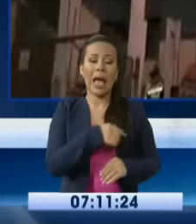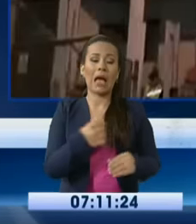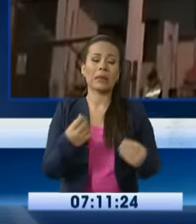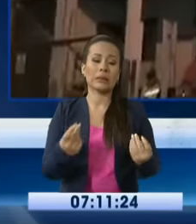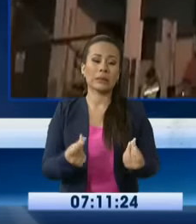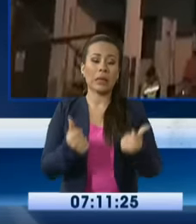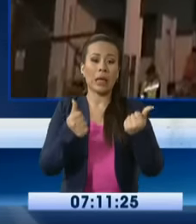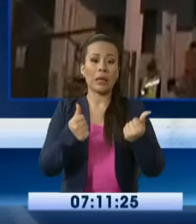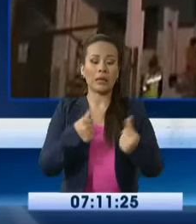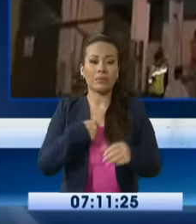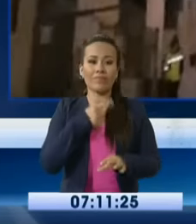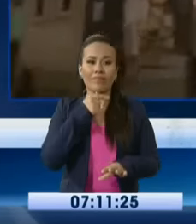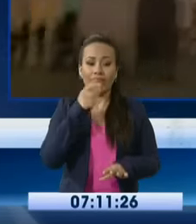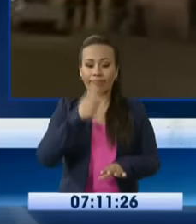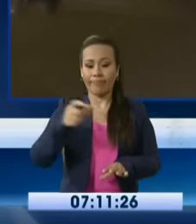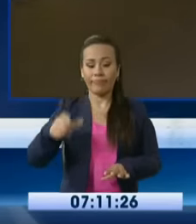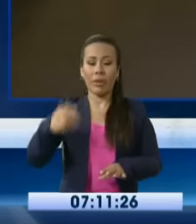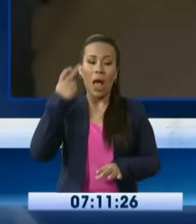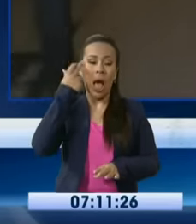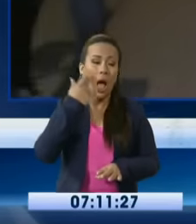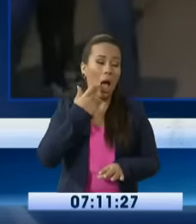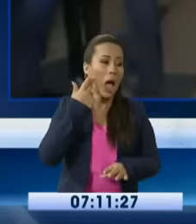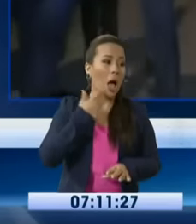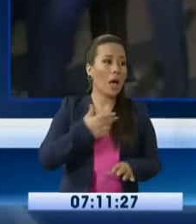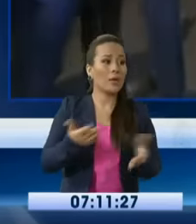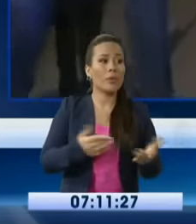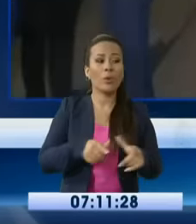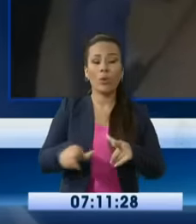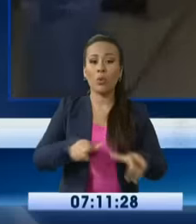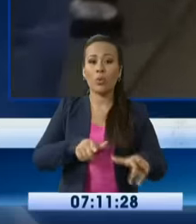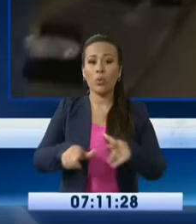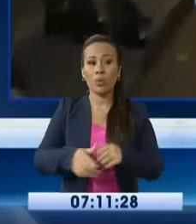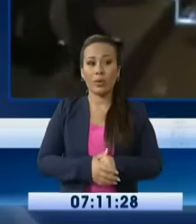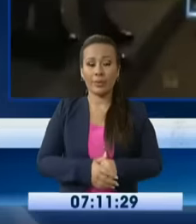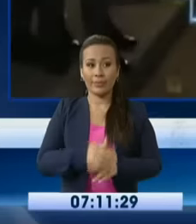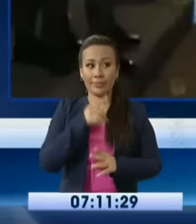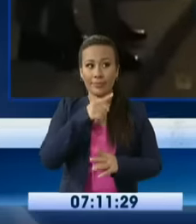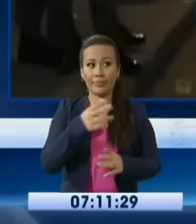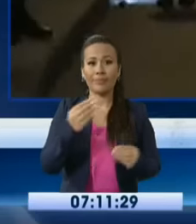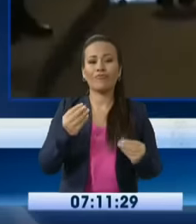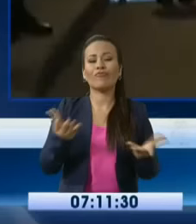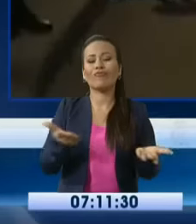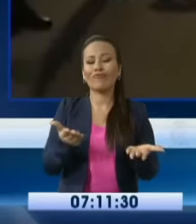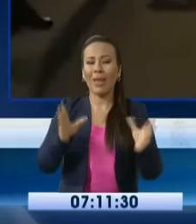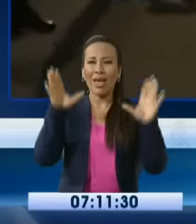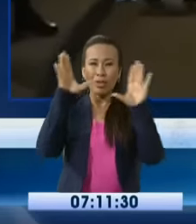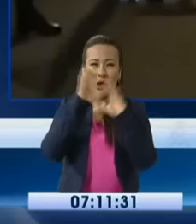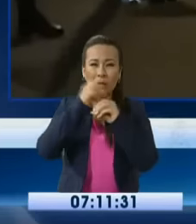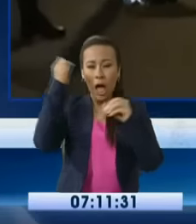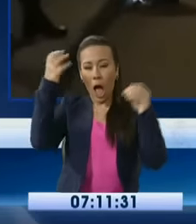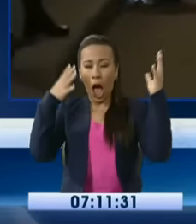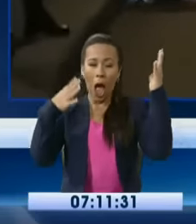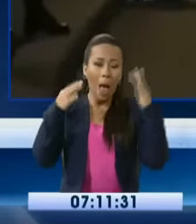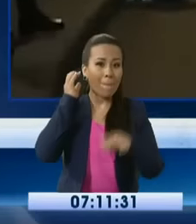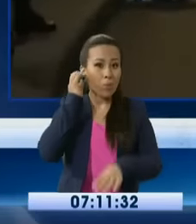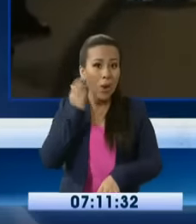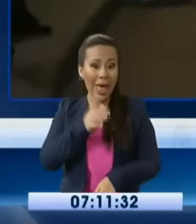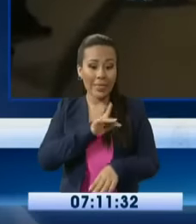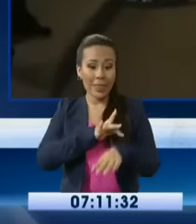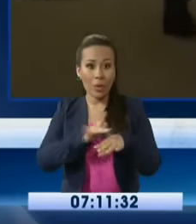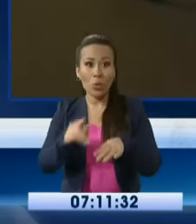perdón la expresión, en el sector de los donde se encuentran los nightclubs. Esto llamó la atención